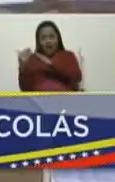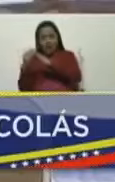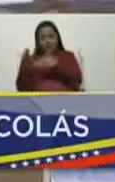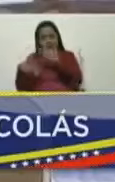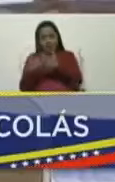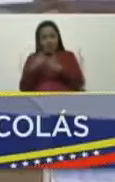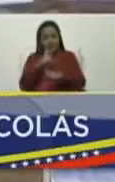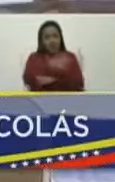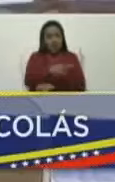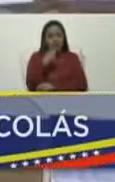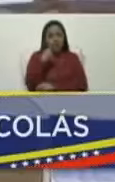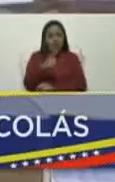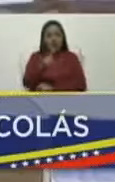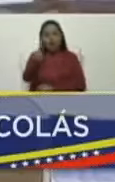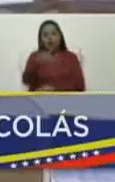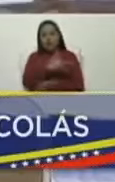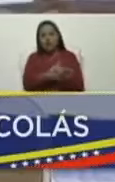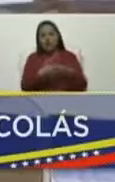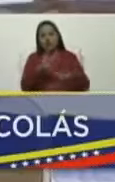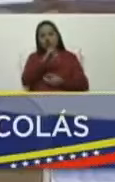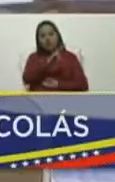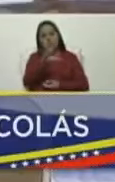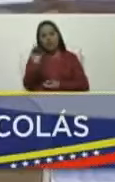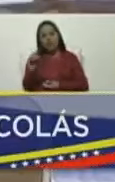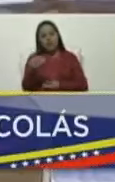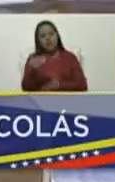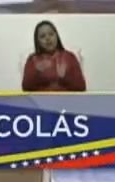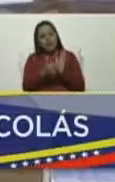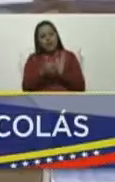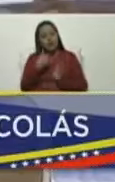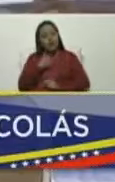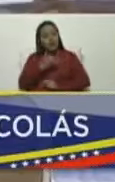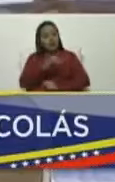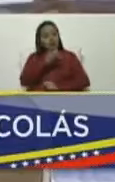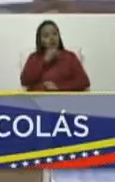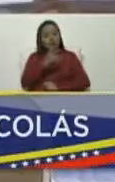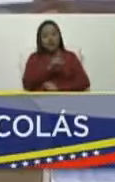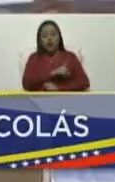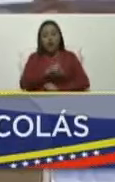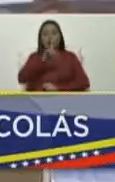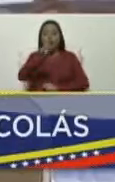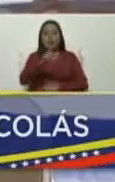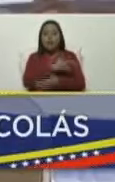dicho 1.250.000, no, me pelé. Es